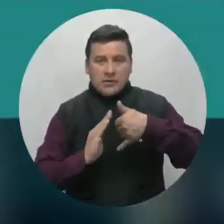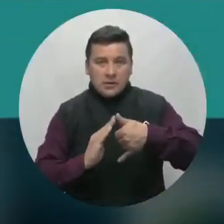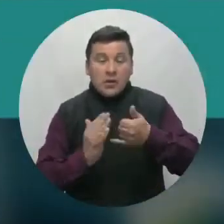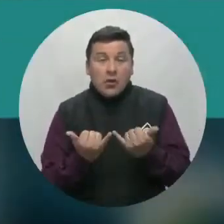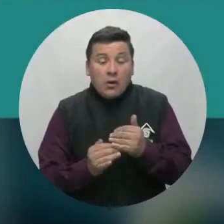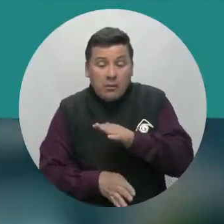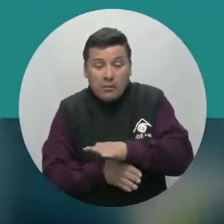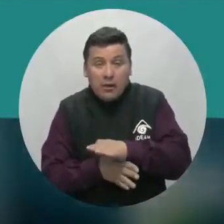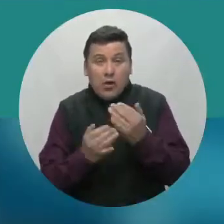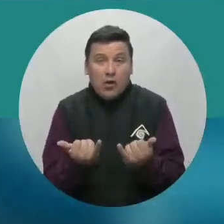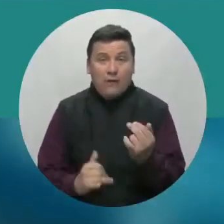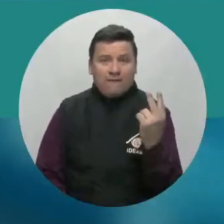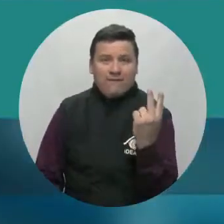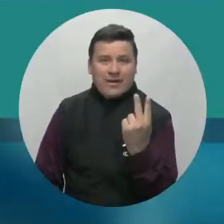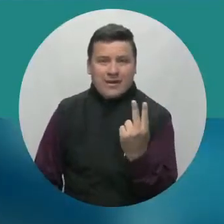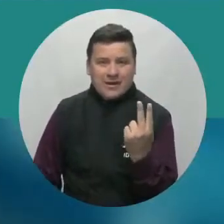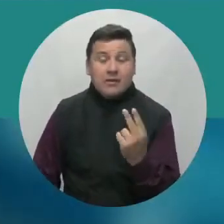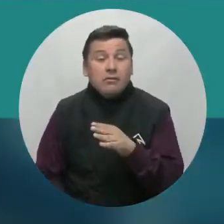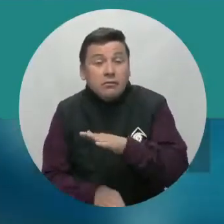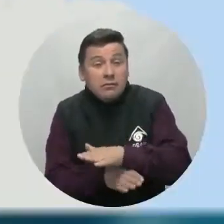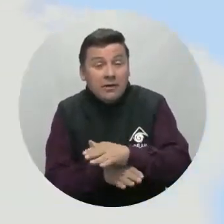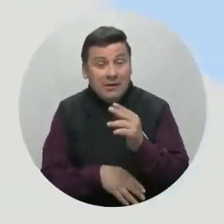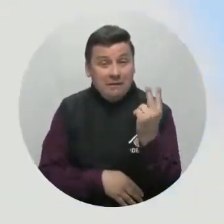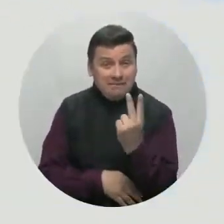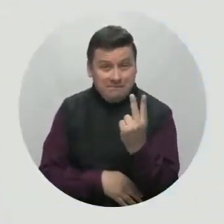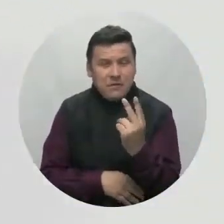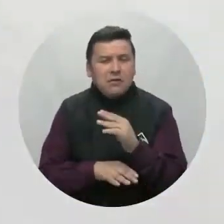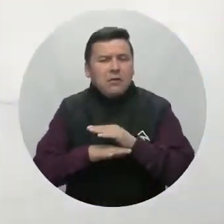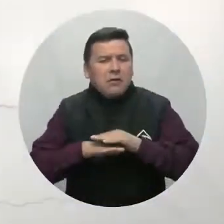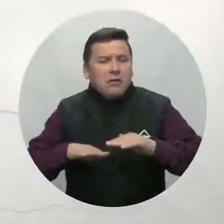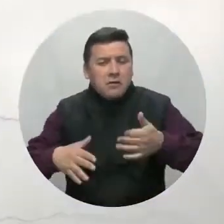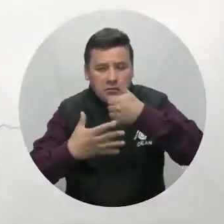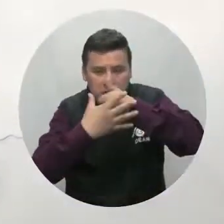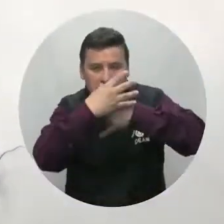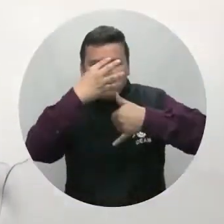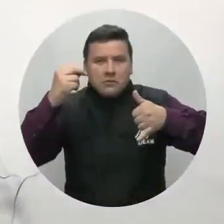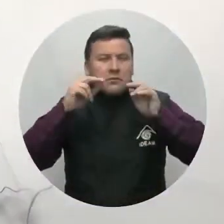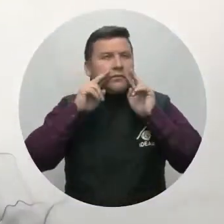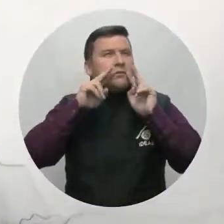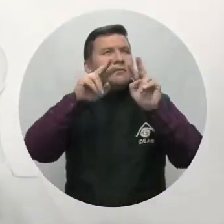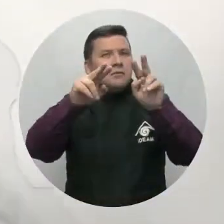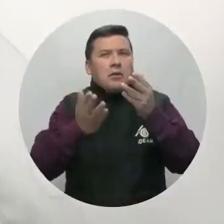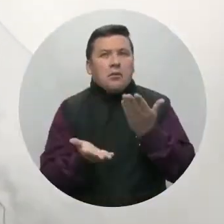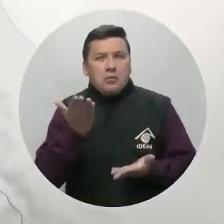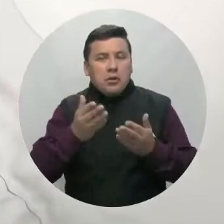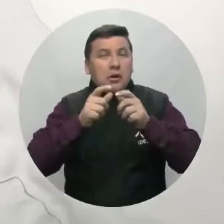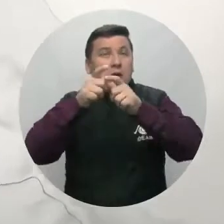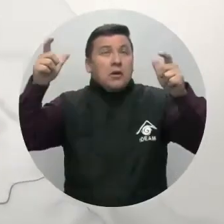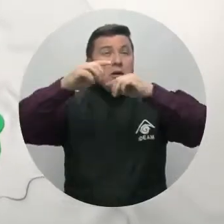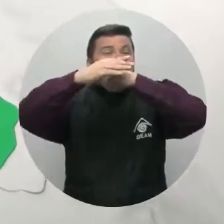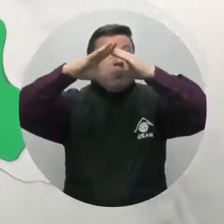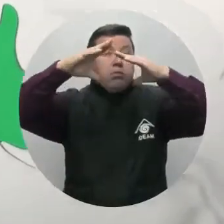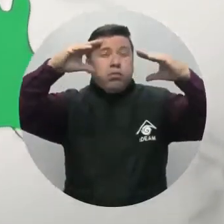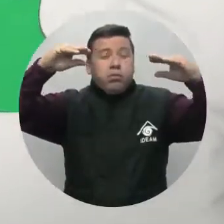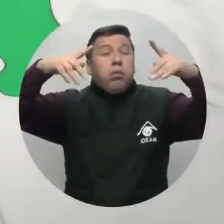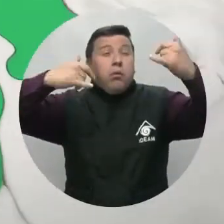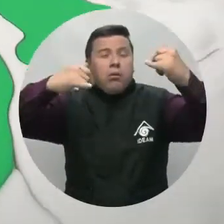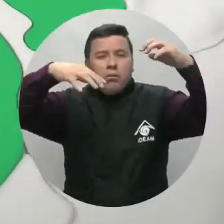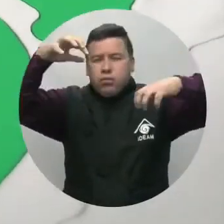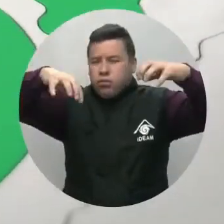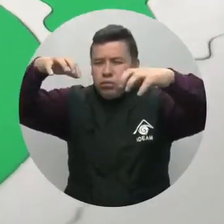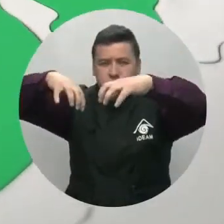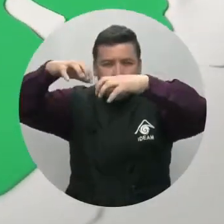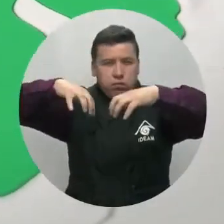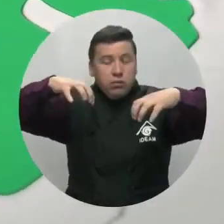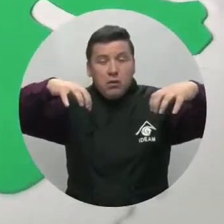Pronóstico del tiempo para la tarde del viernes. Para una tarde de viernes relajada en el Caribe colombiano, tenemos posibles aumentos de nubosidad con